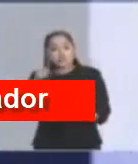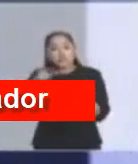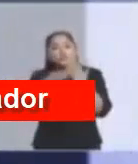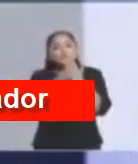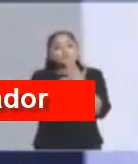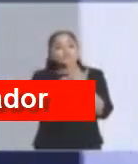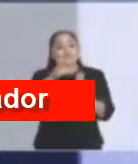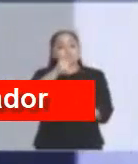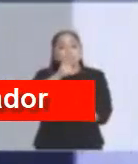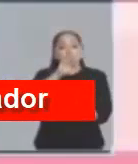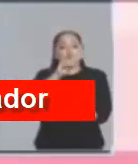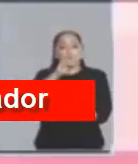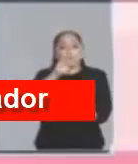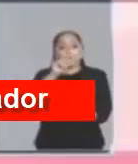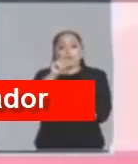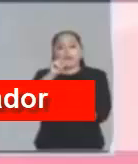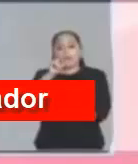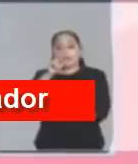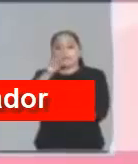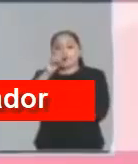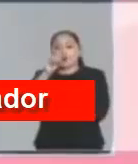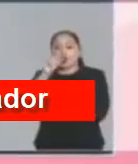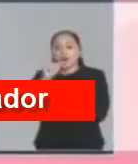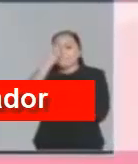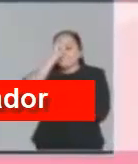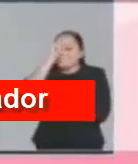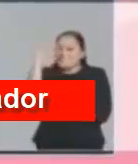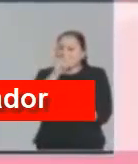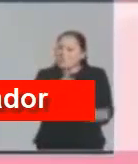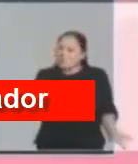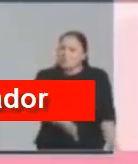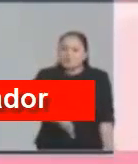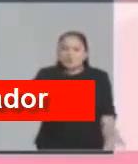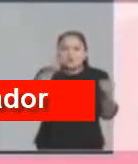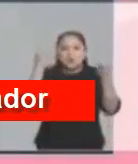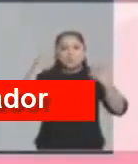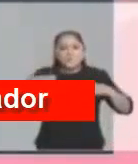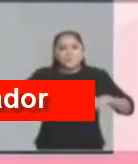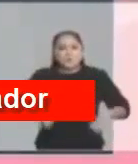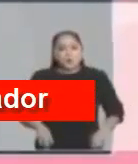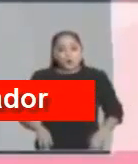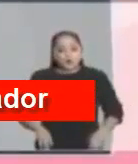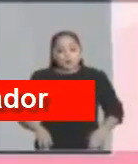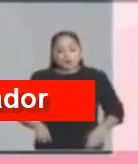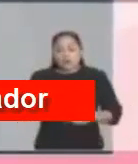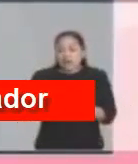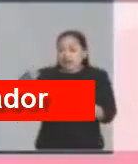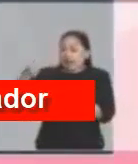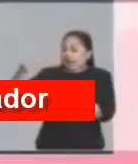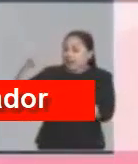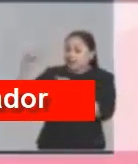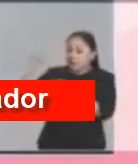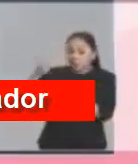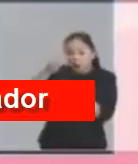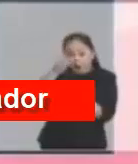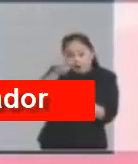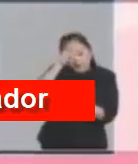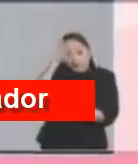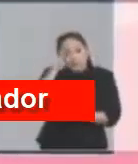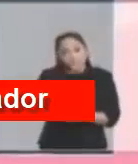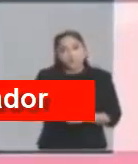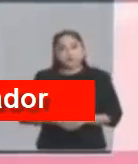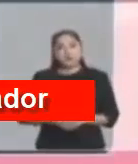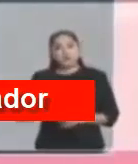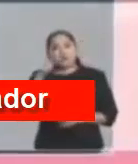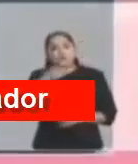paz, así como tener y agradecer este tipo de espacios donde podemos comunicar para que la gente escuche algo distinto